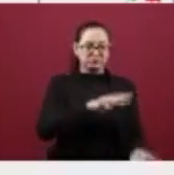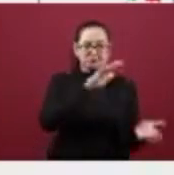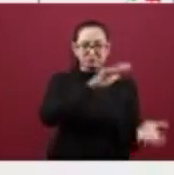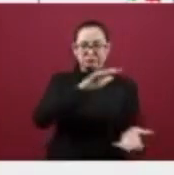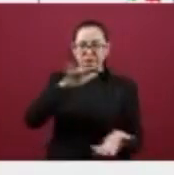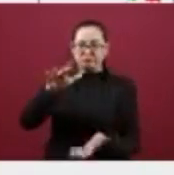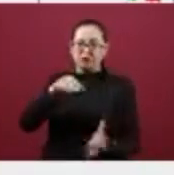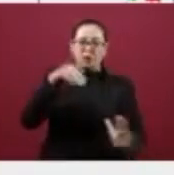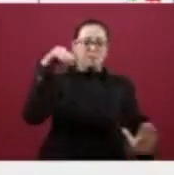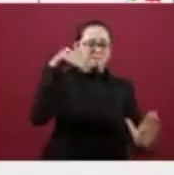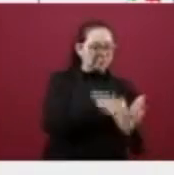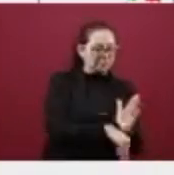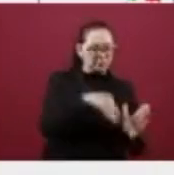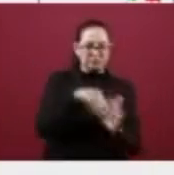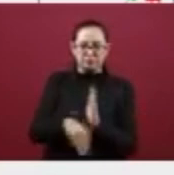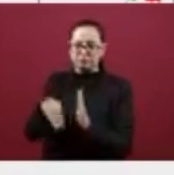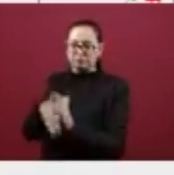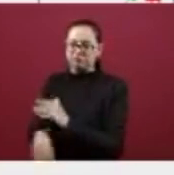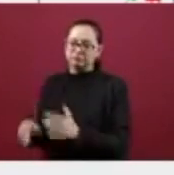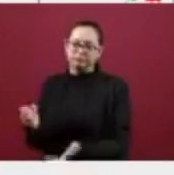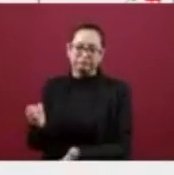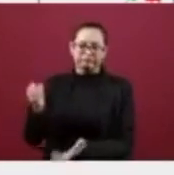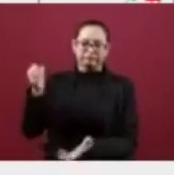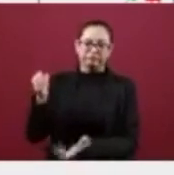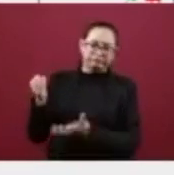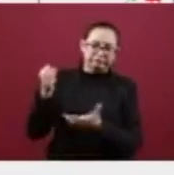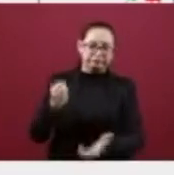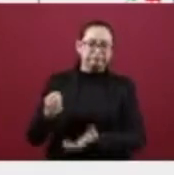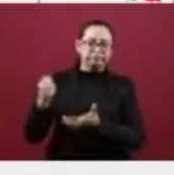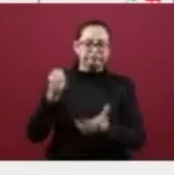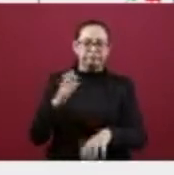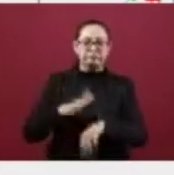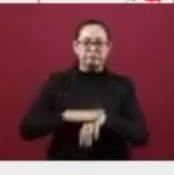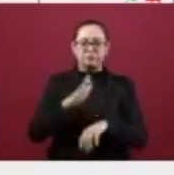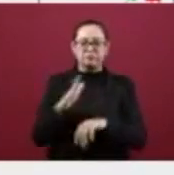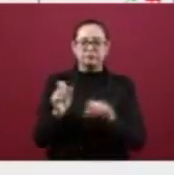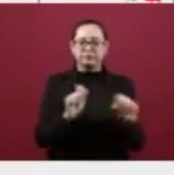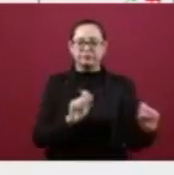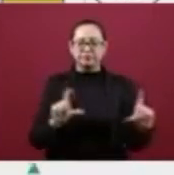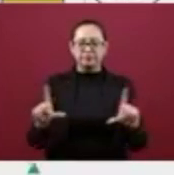sube la incorporación de reservas. La que sigue, por favor.